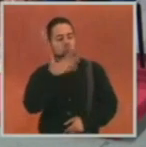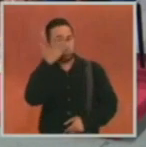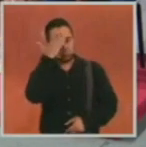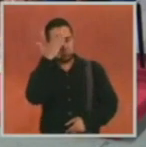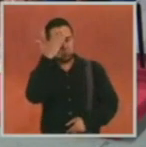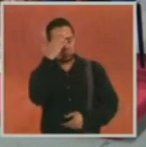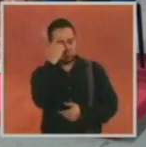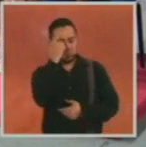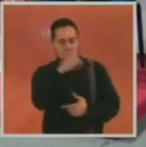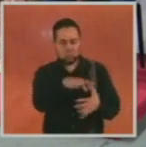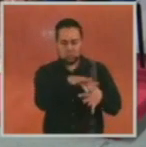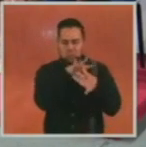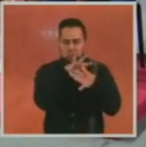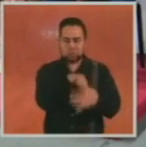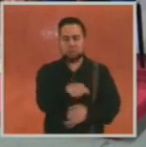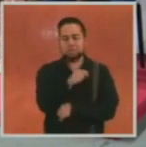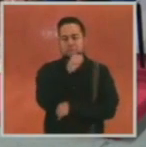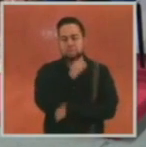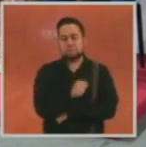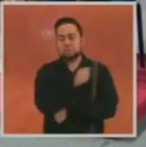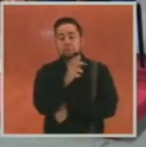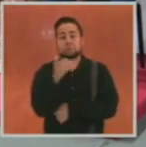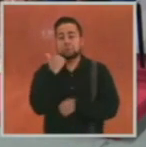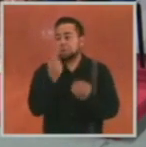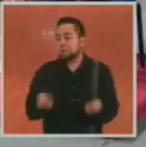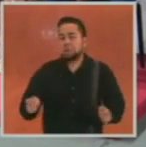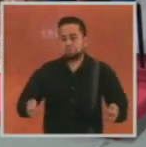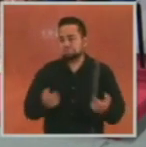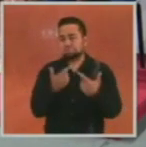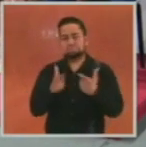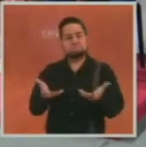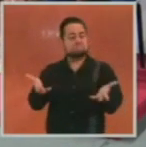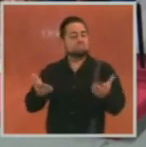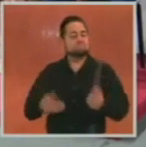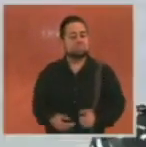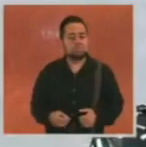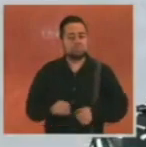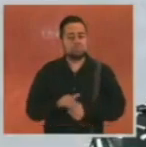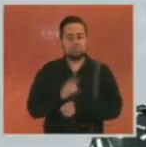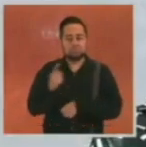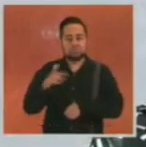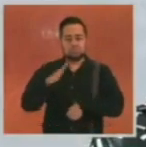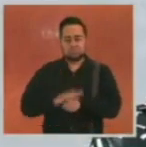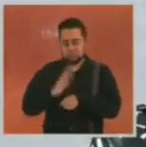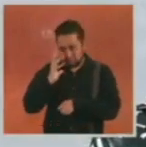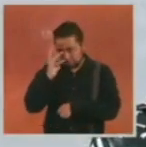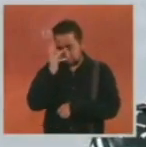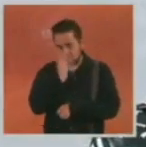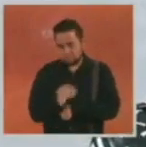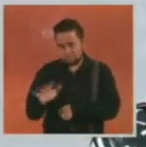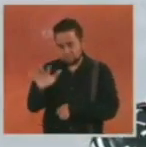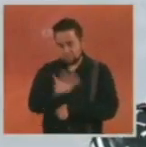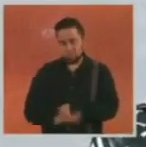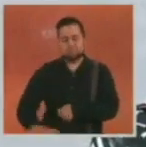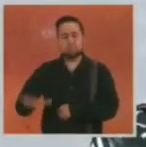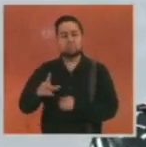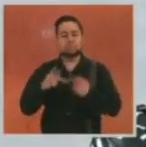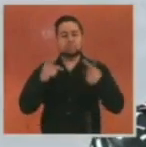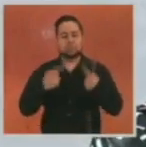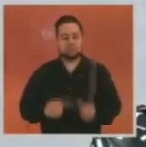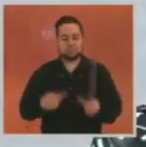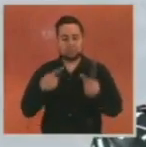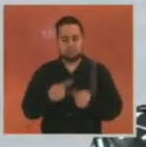intensamente Y si quiere bailar Pues que baile porque es lo más hermoso que el pueblo también